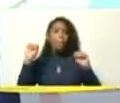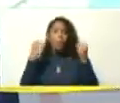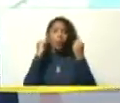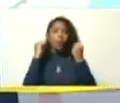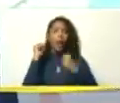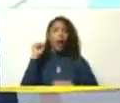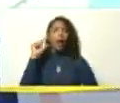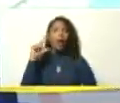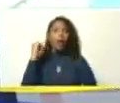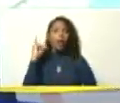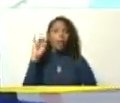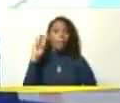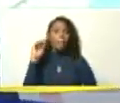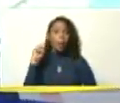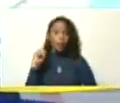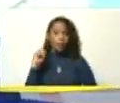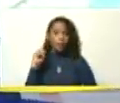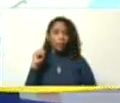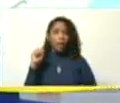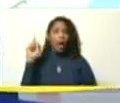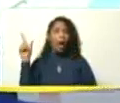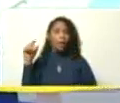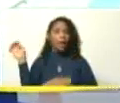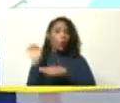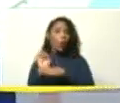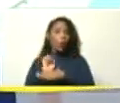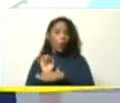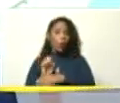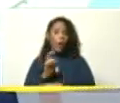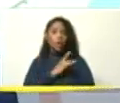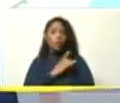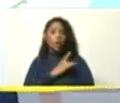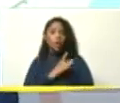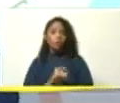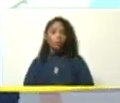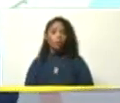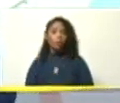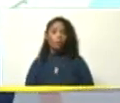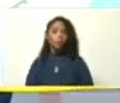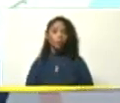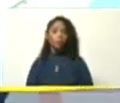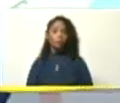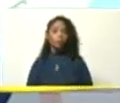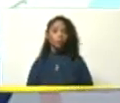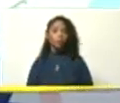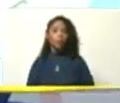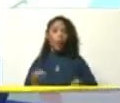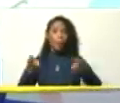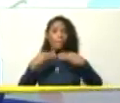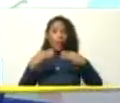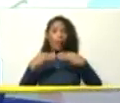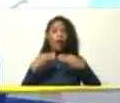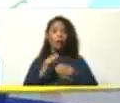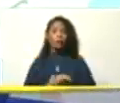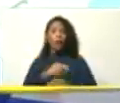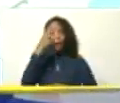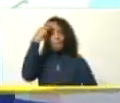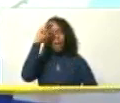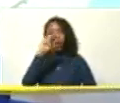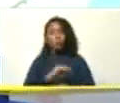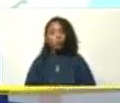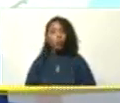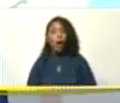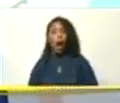Lima, en Quito, en Santiago de Chile, en Panamá, en México,